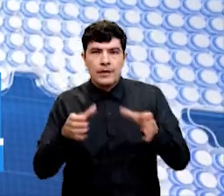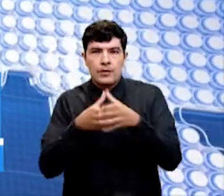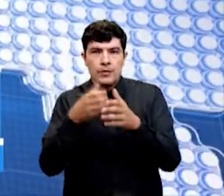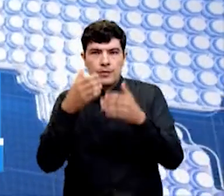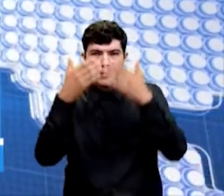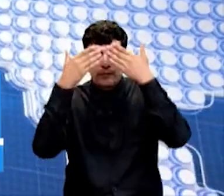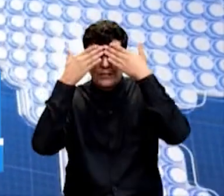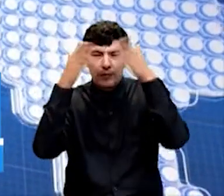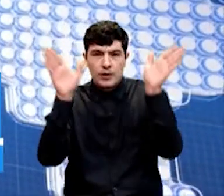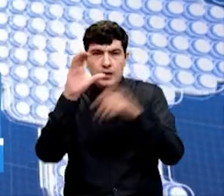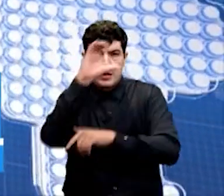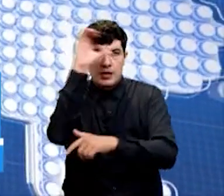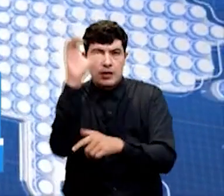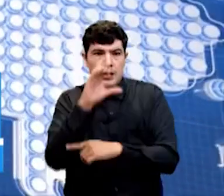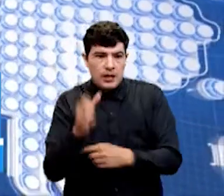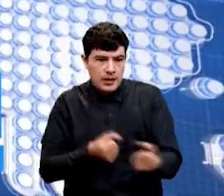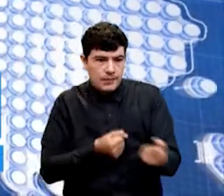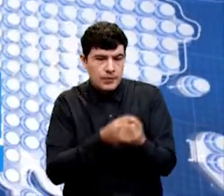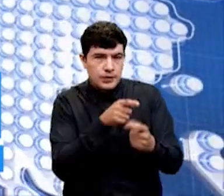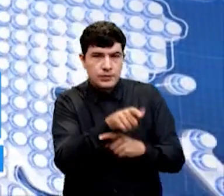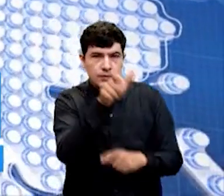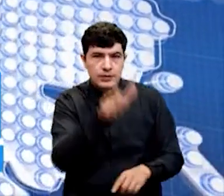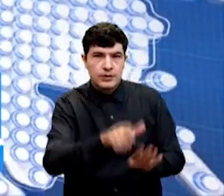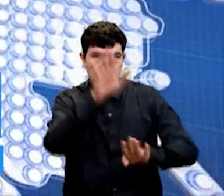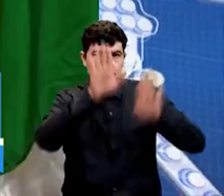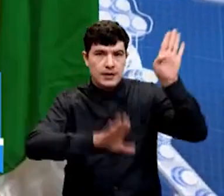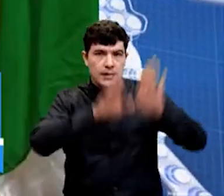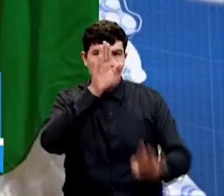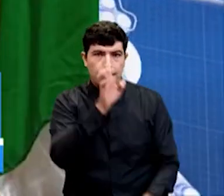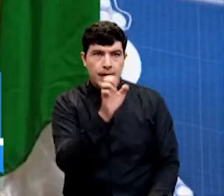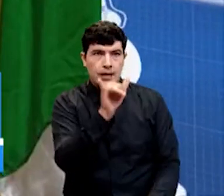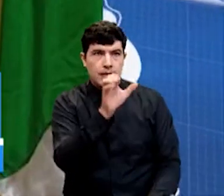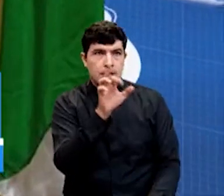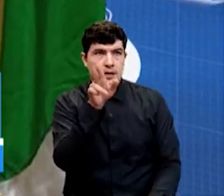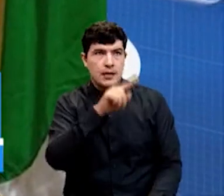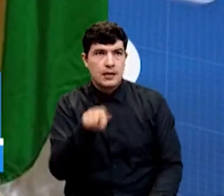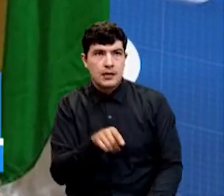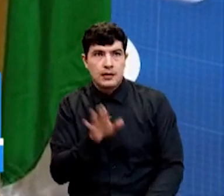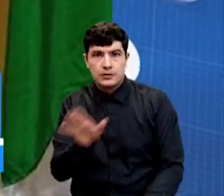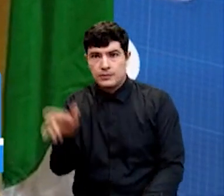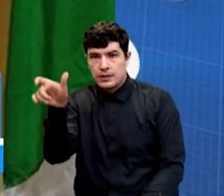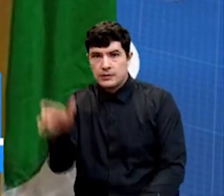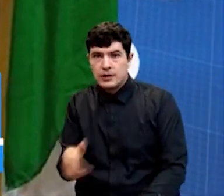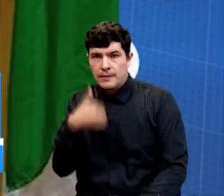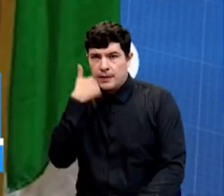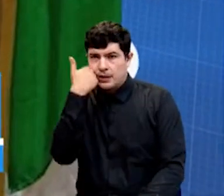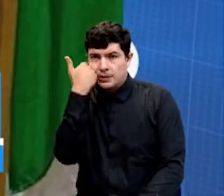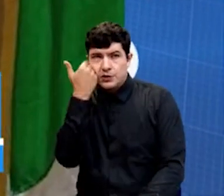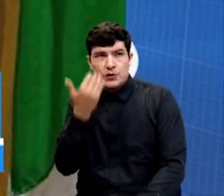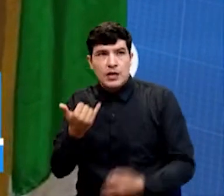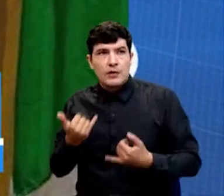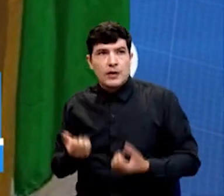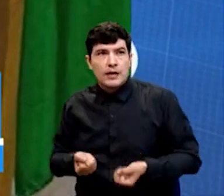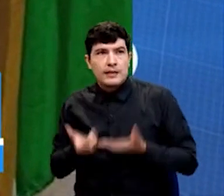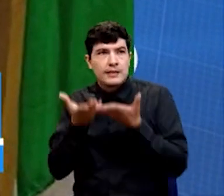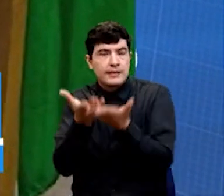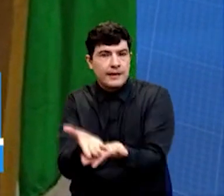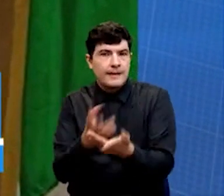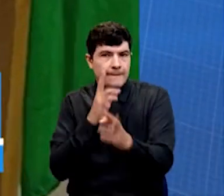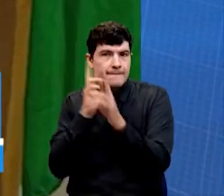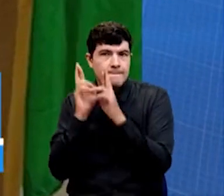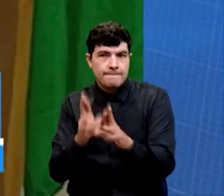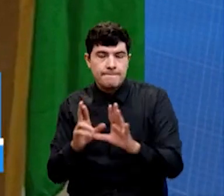al exgerente de Asocafé, Beyer Fernando Cárdenas. El presbítero Maximiliano Rodríguez Roa recibió el respaldo del